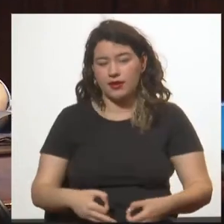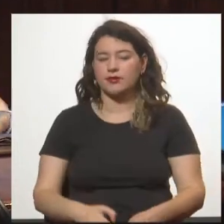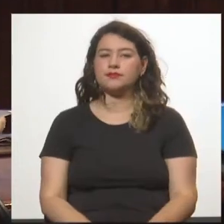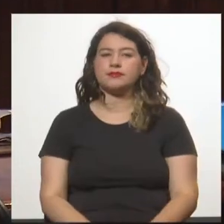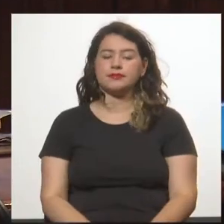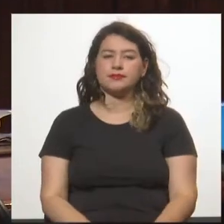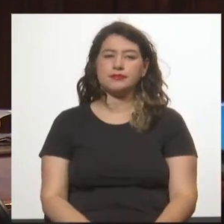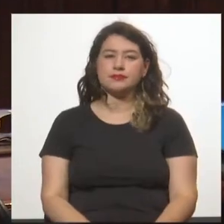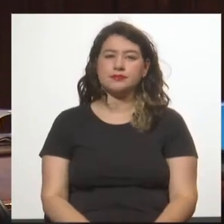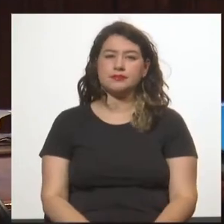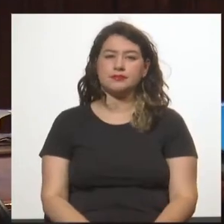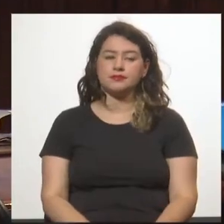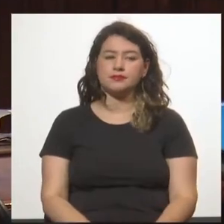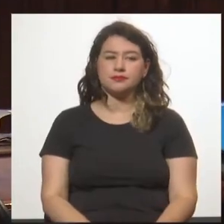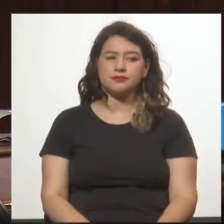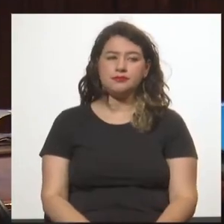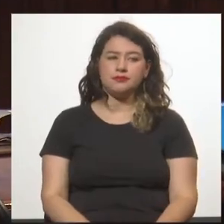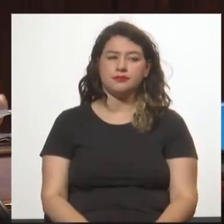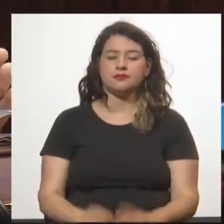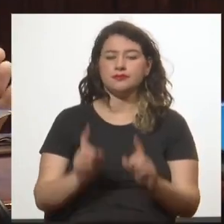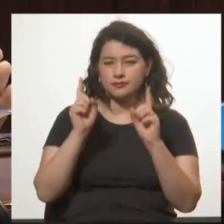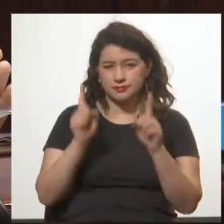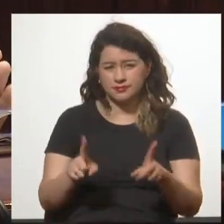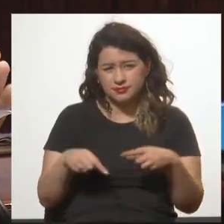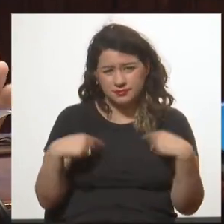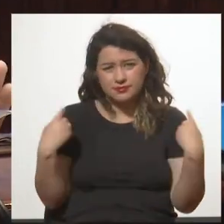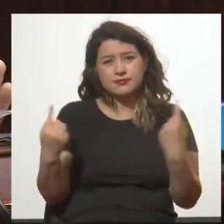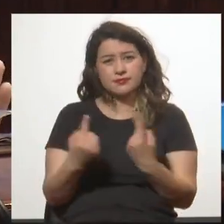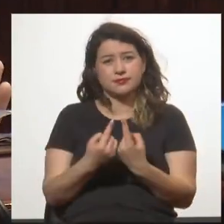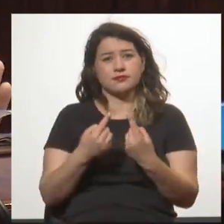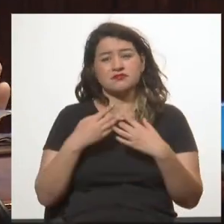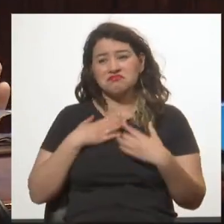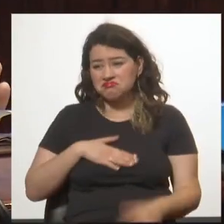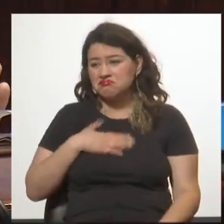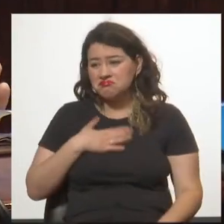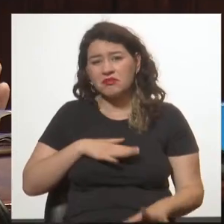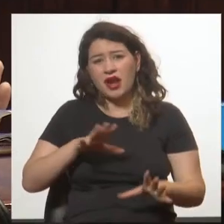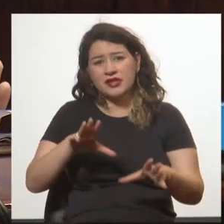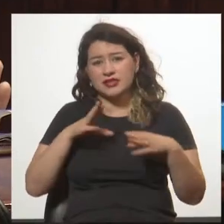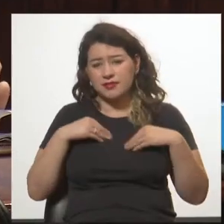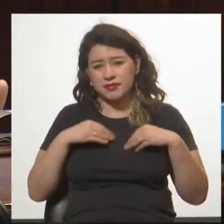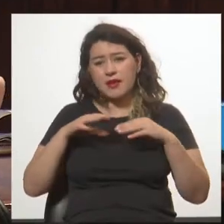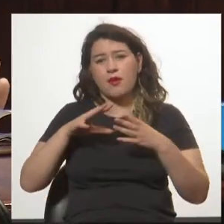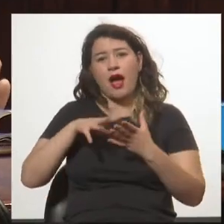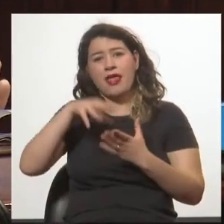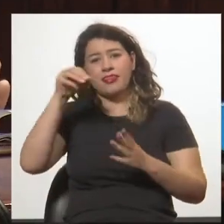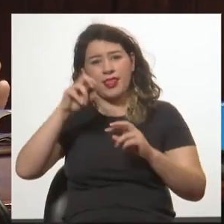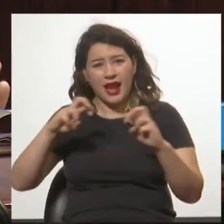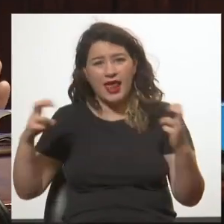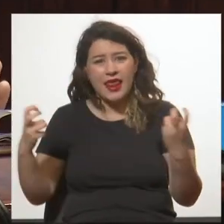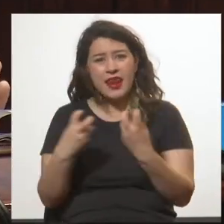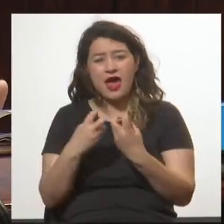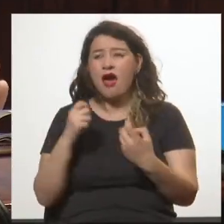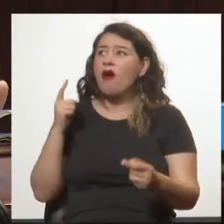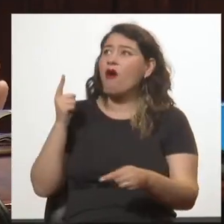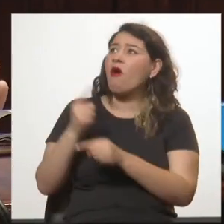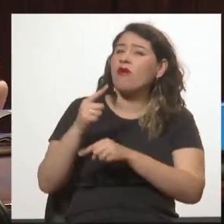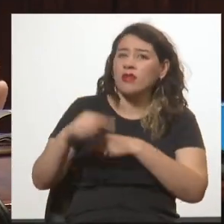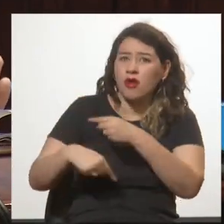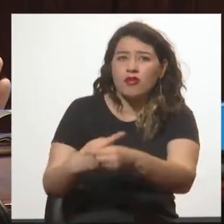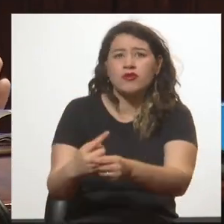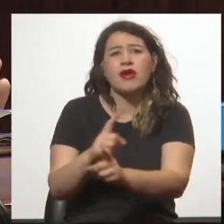y también abrazamos el ante la arena no está en discusión su continuidad